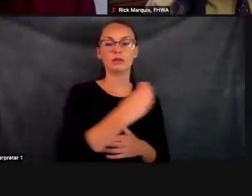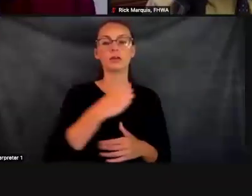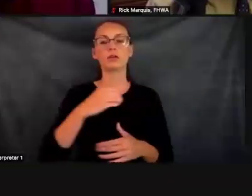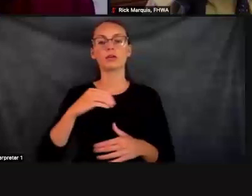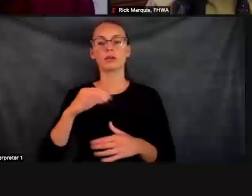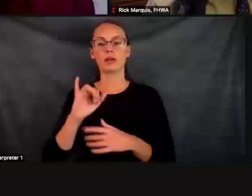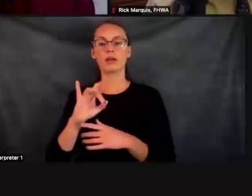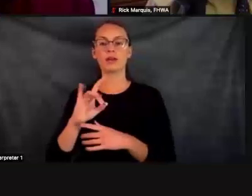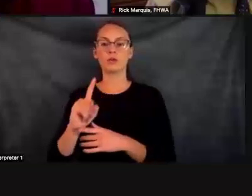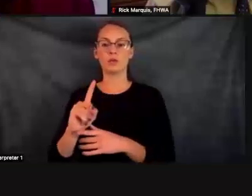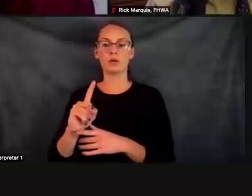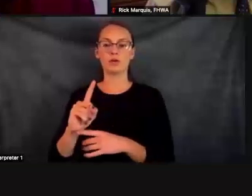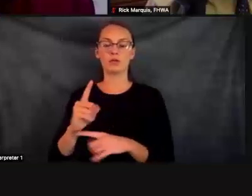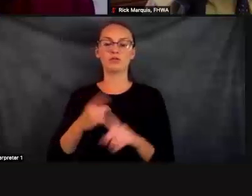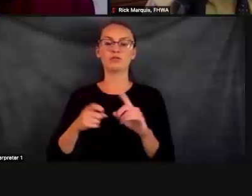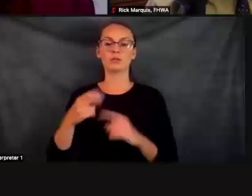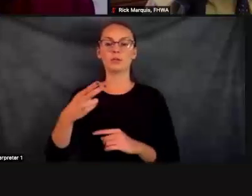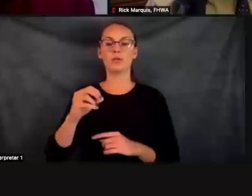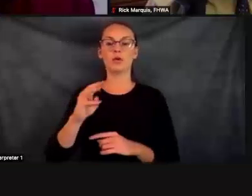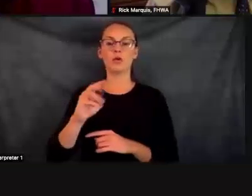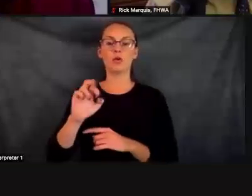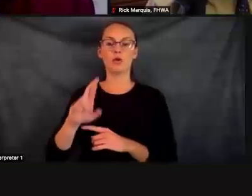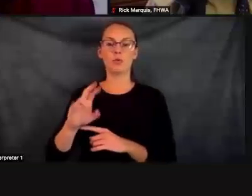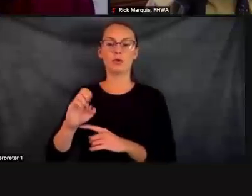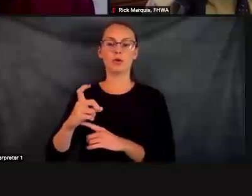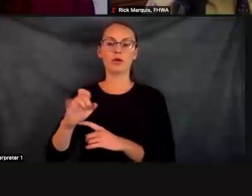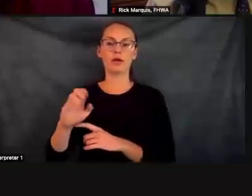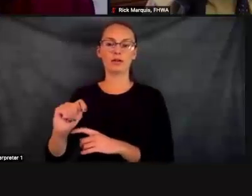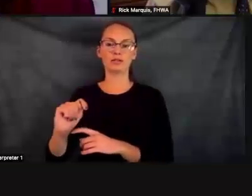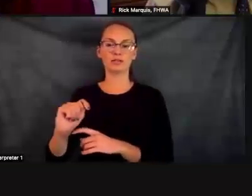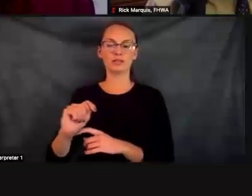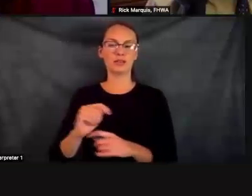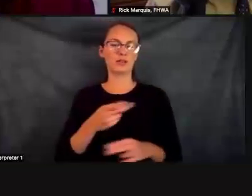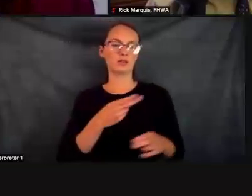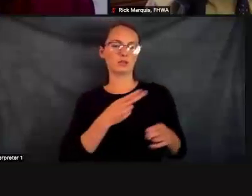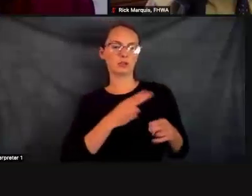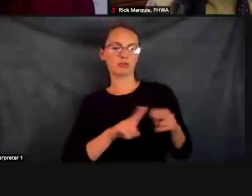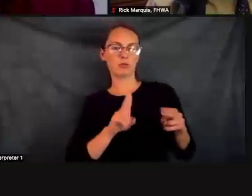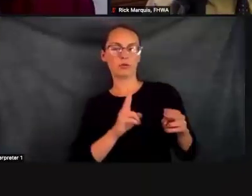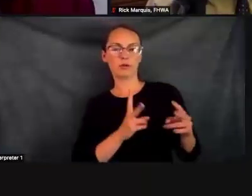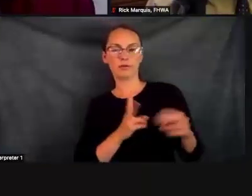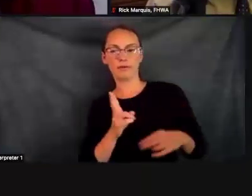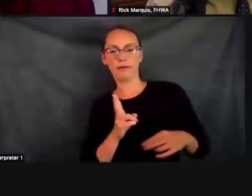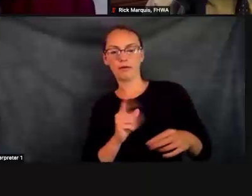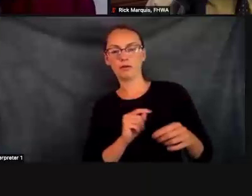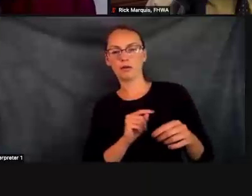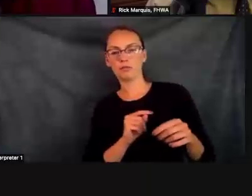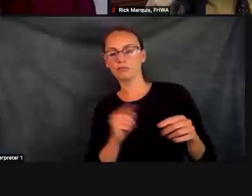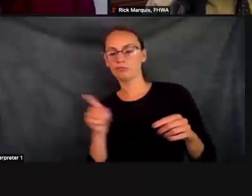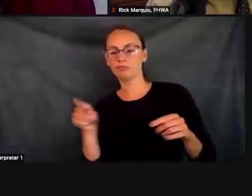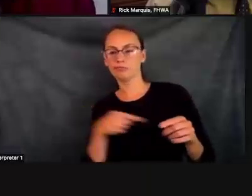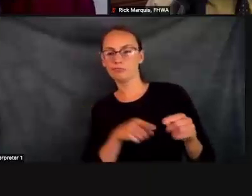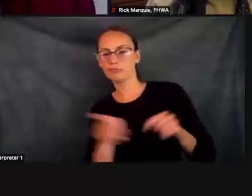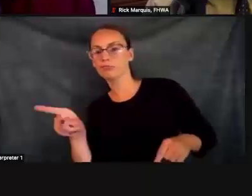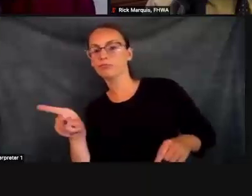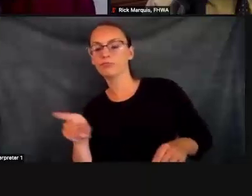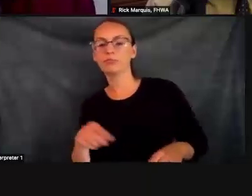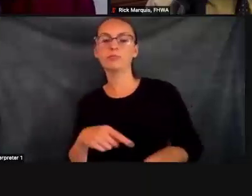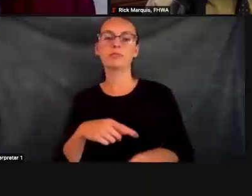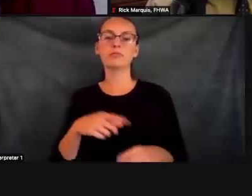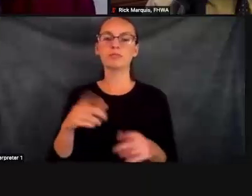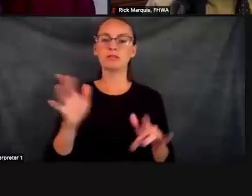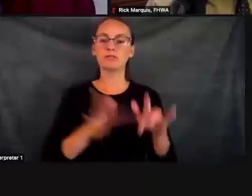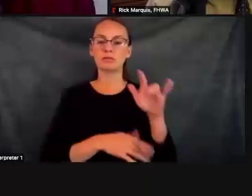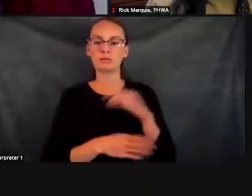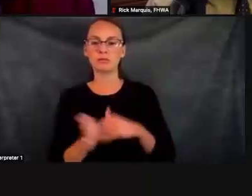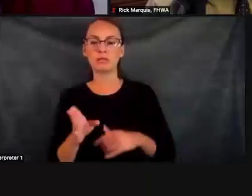a los camiones que entran al I-81 para cortar la ruta. Eso va